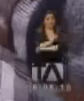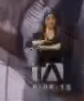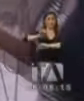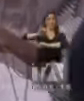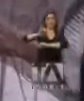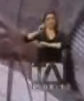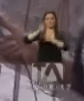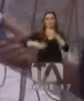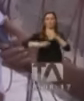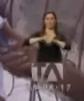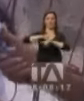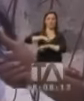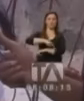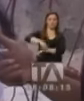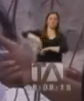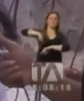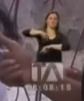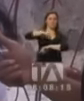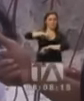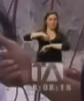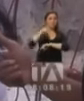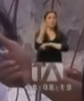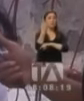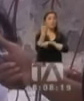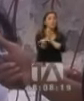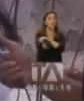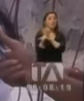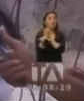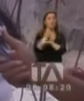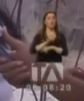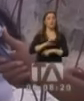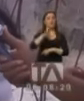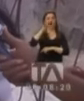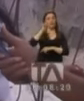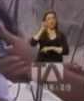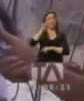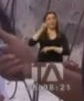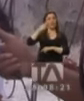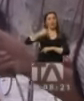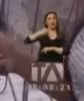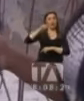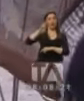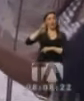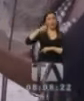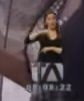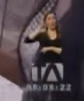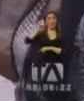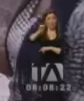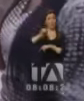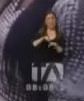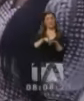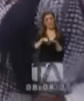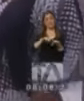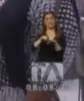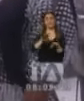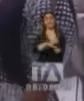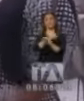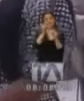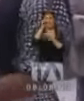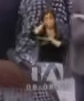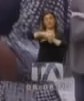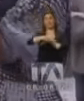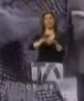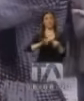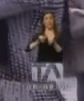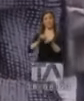demora casi una hora en salir, el tráfico desde acá, desde Cangagua, todito se forma un tráfico y es terrible las mañanas y las tardes es igual. ¿Ya